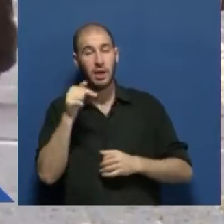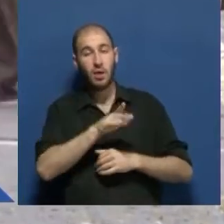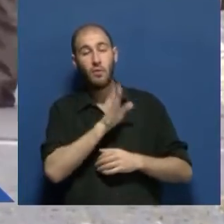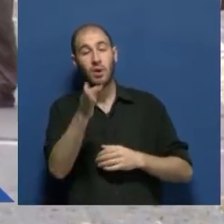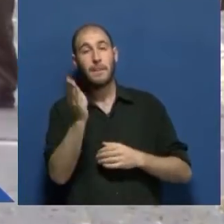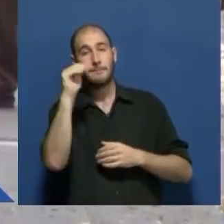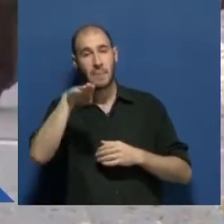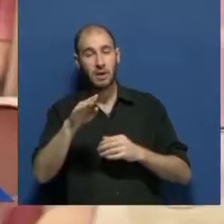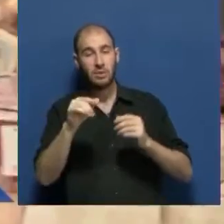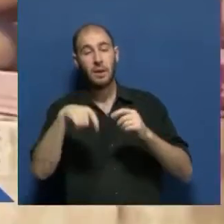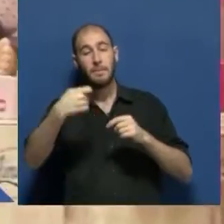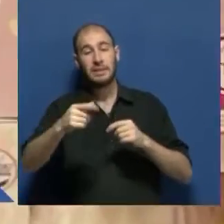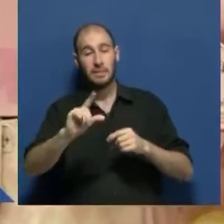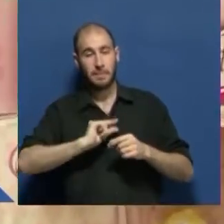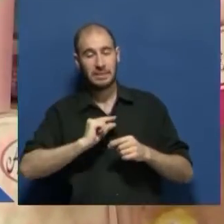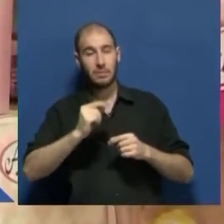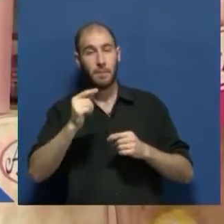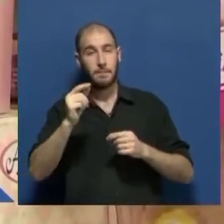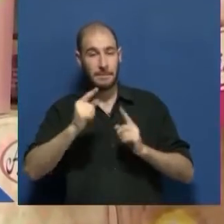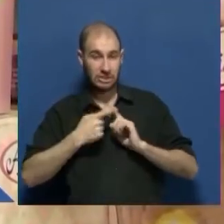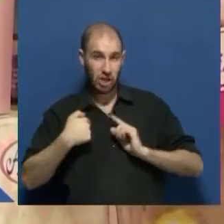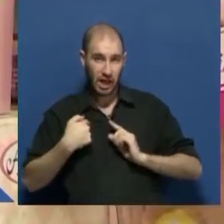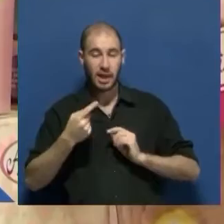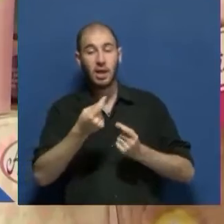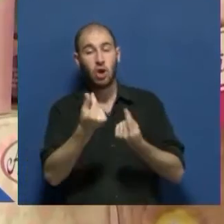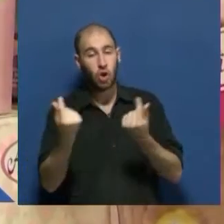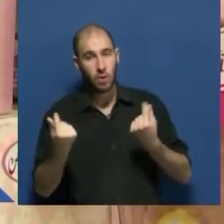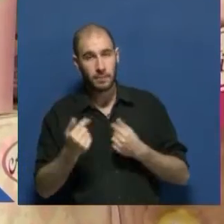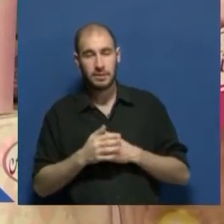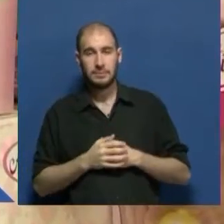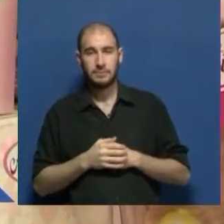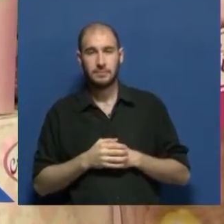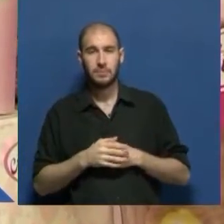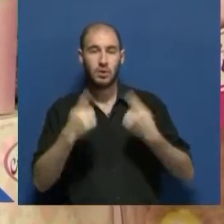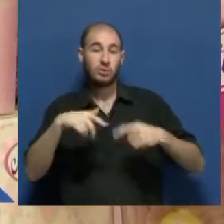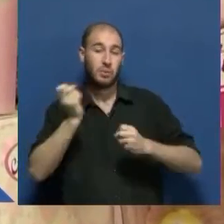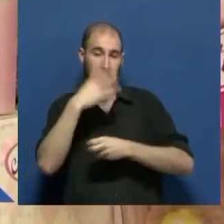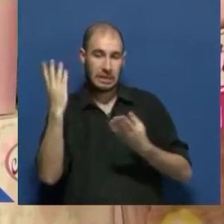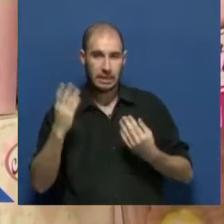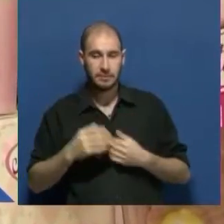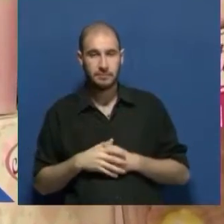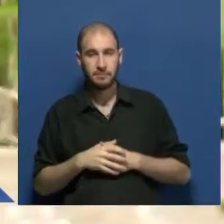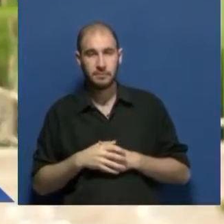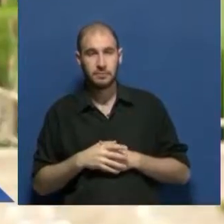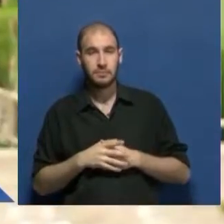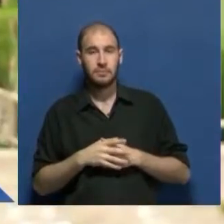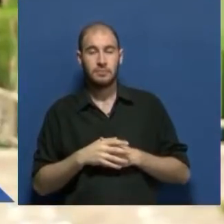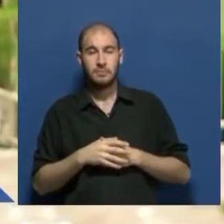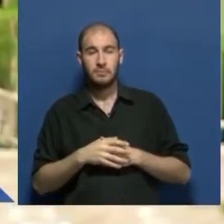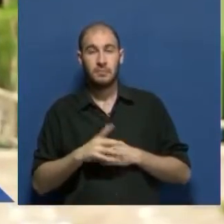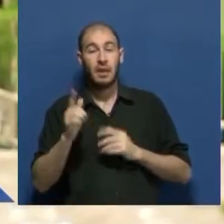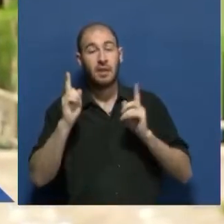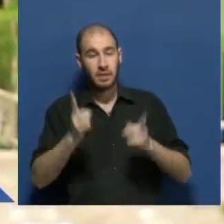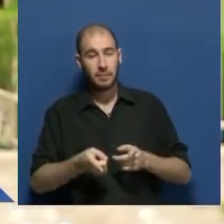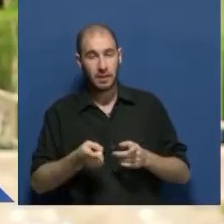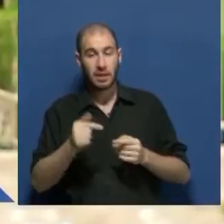al banco, sacaran un crédito personal para comprar cualquier bien. Bueno, lo cierto es que también hay